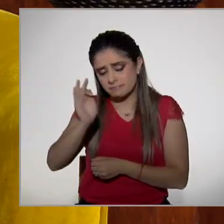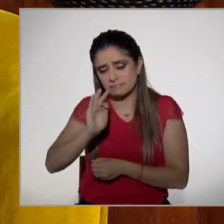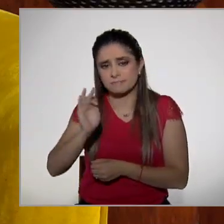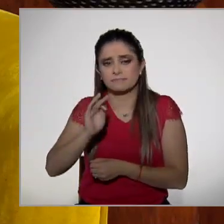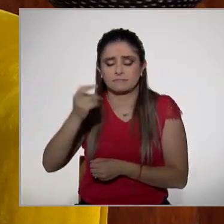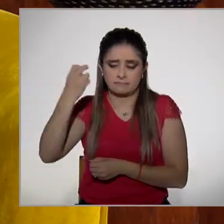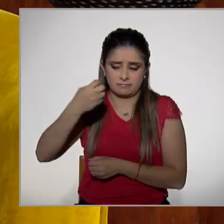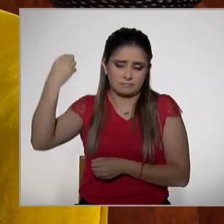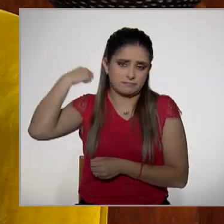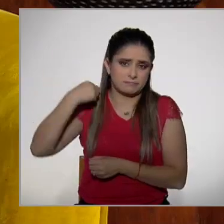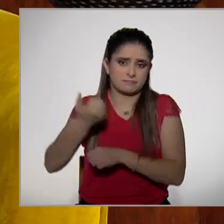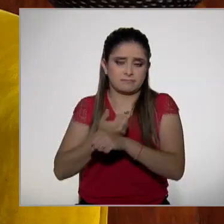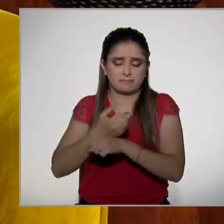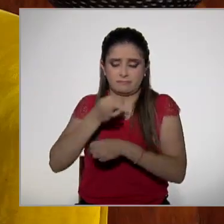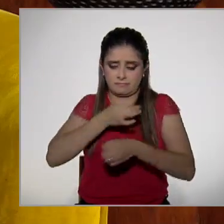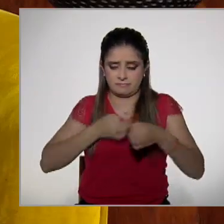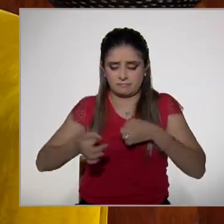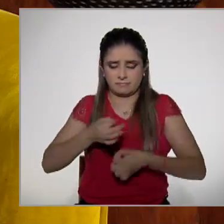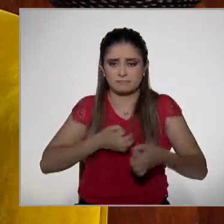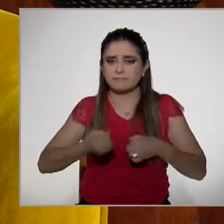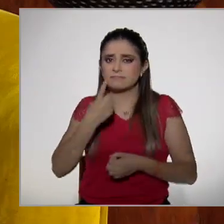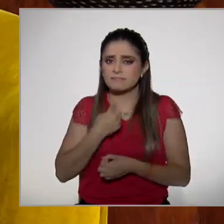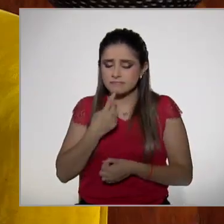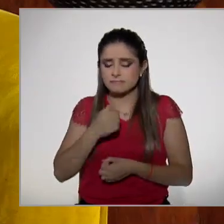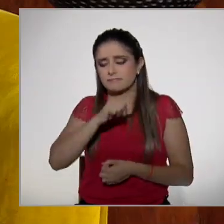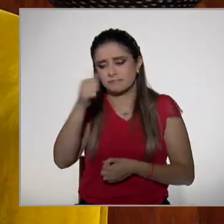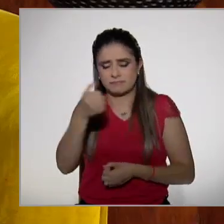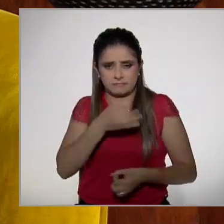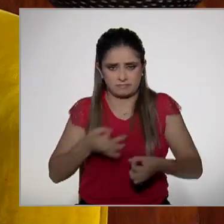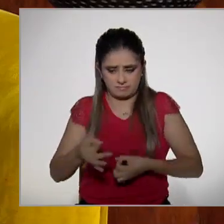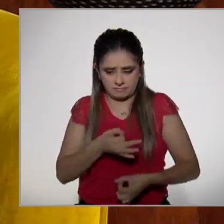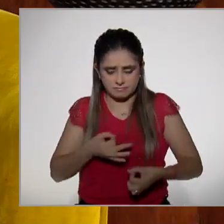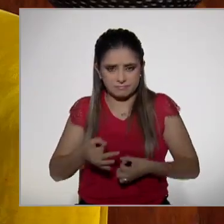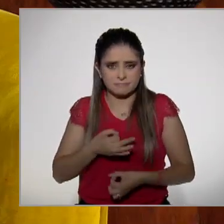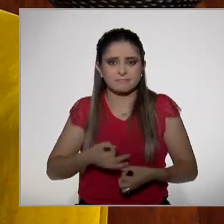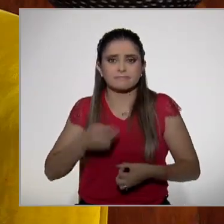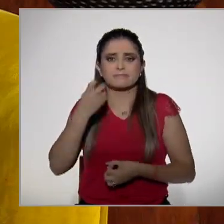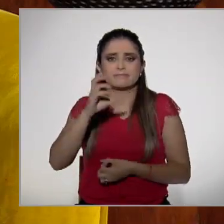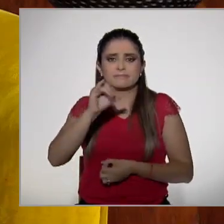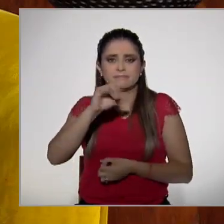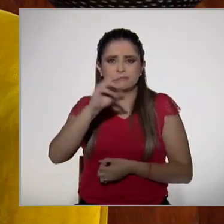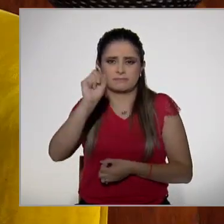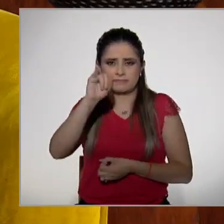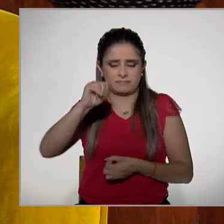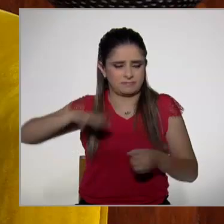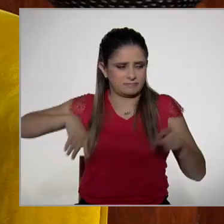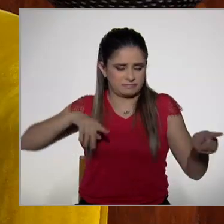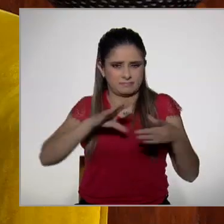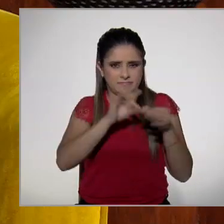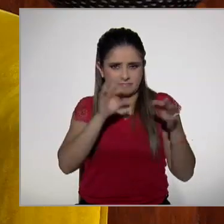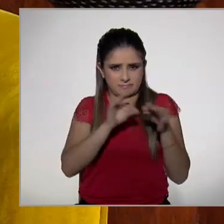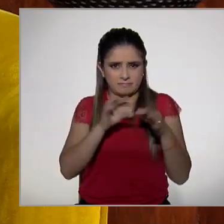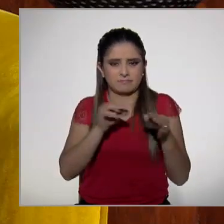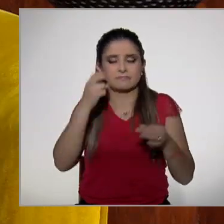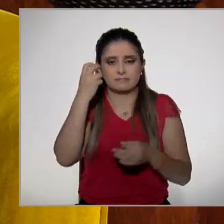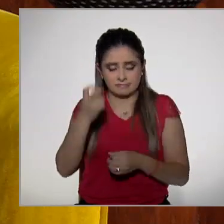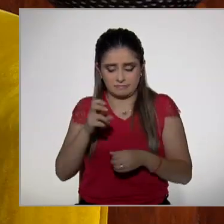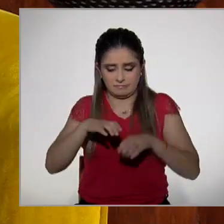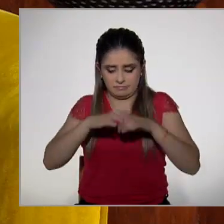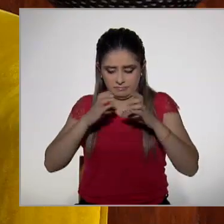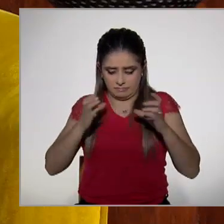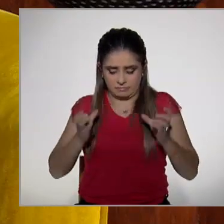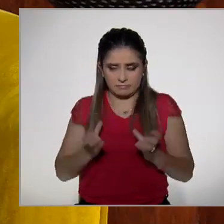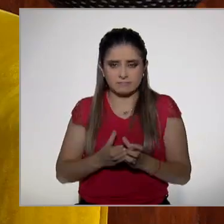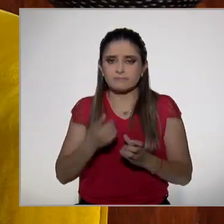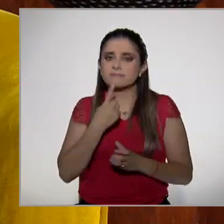la producción de los glóbulos rojos y de otras células y por ejemplo lo que mencionabas de la cirrosis es la membrana o la pared que recubre estos